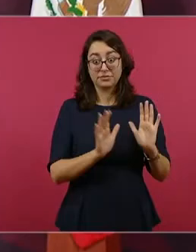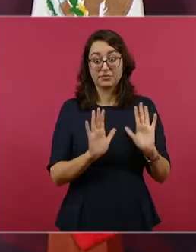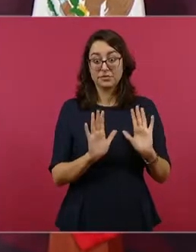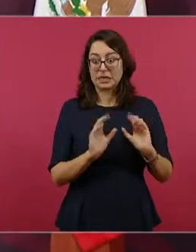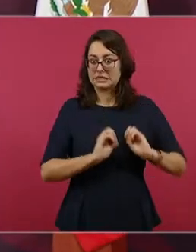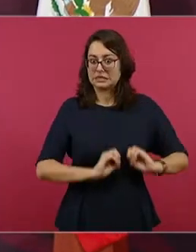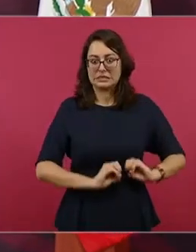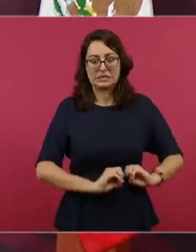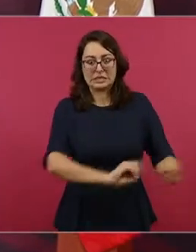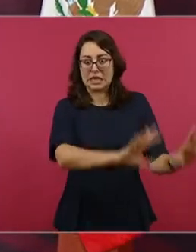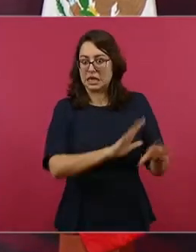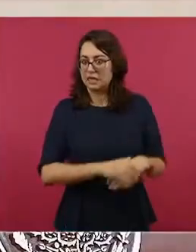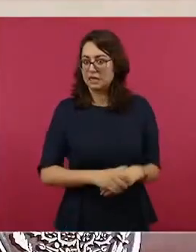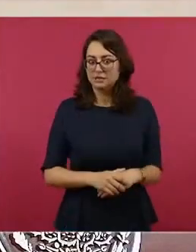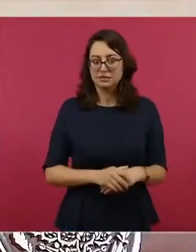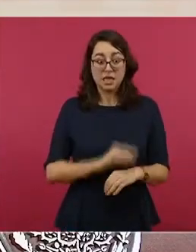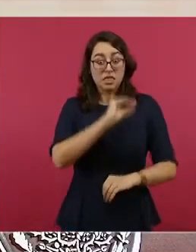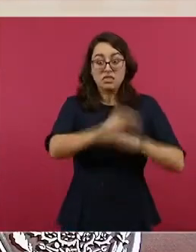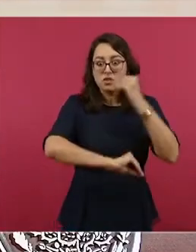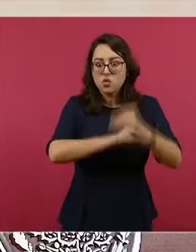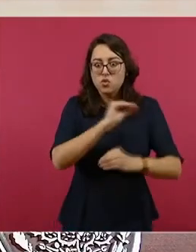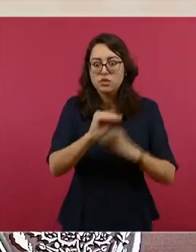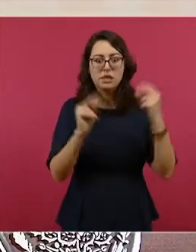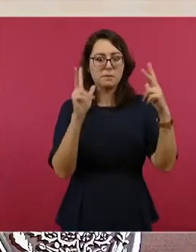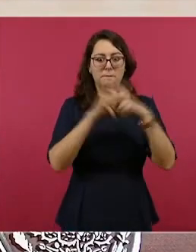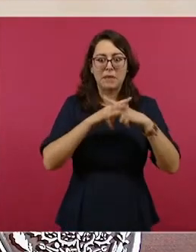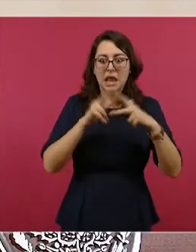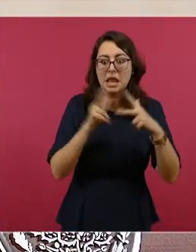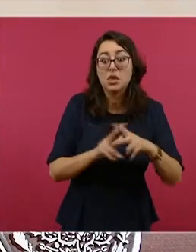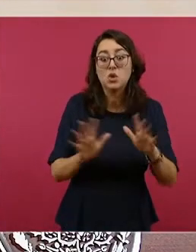y no pelearnos,